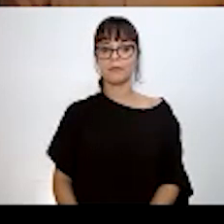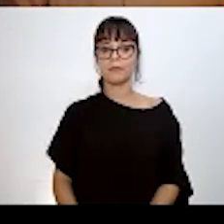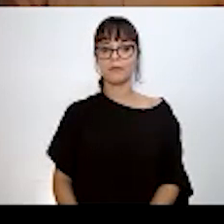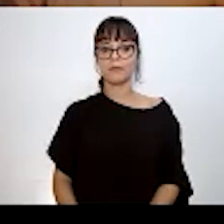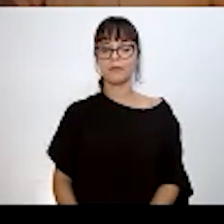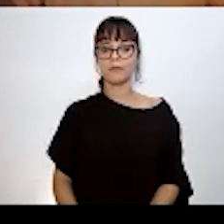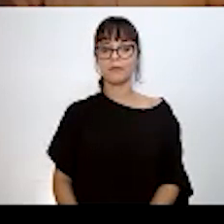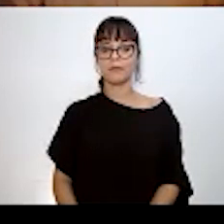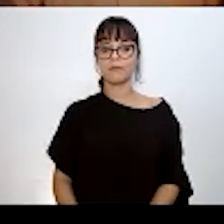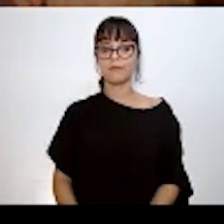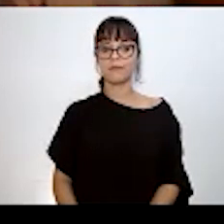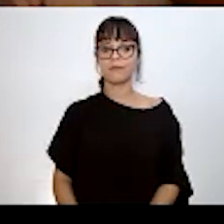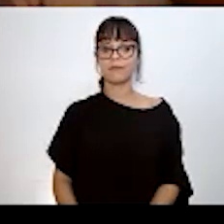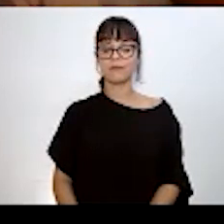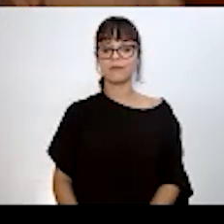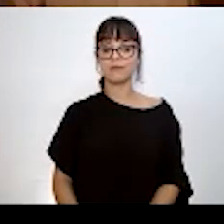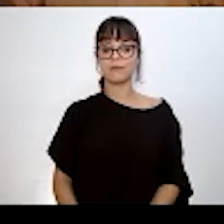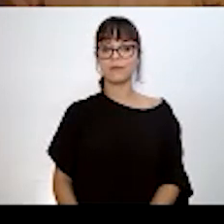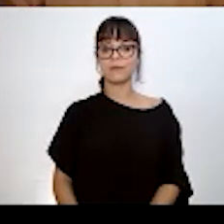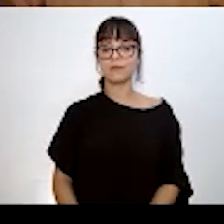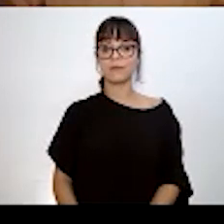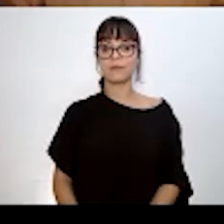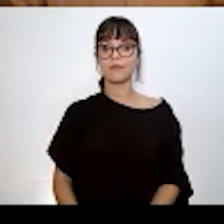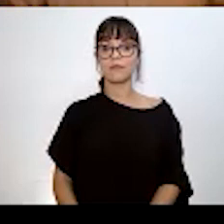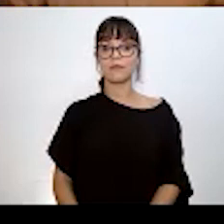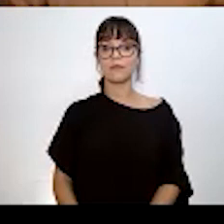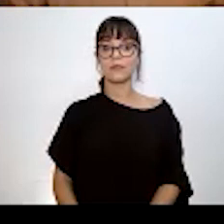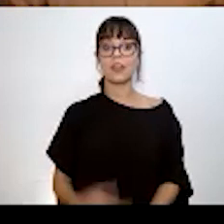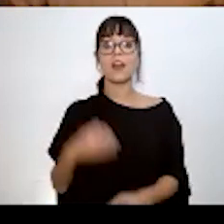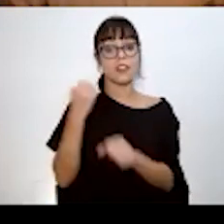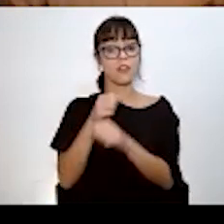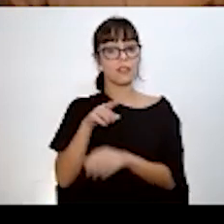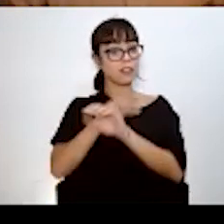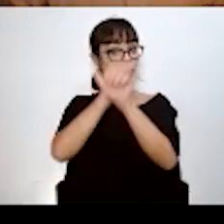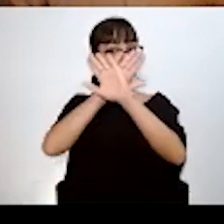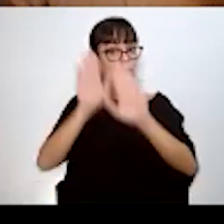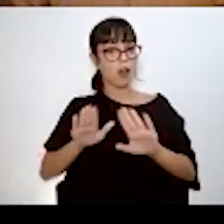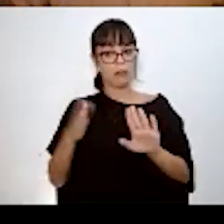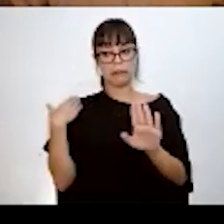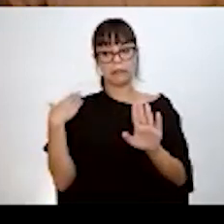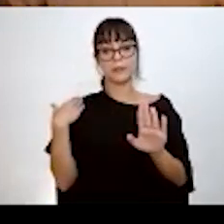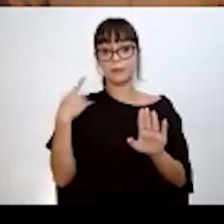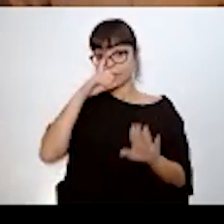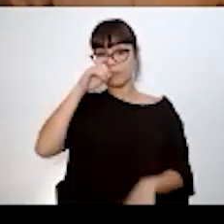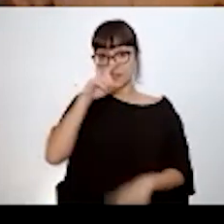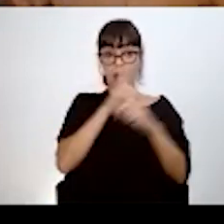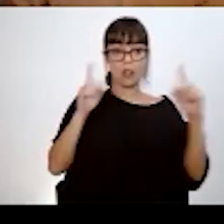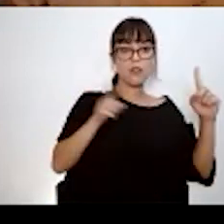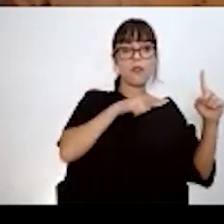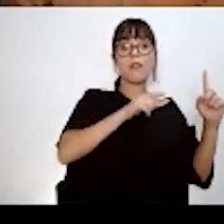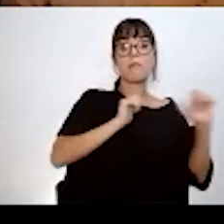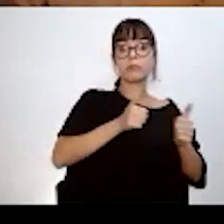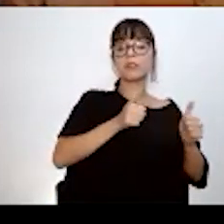Los primeros resultados de este tipo de trabajo se presentaron también a principios de este año en un trabajo colectivo. Esto que también les voy a contar